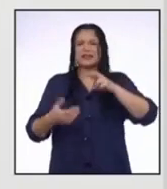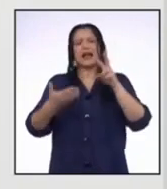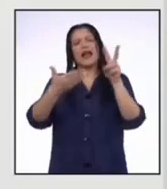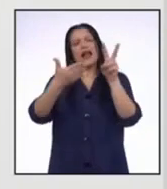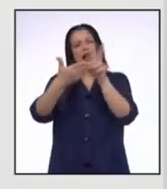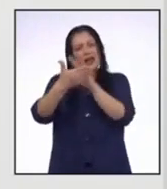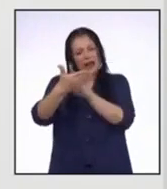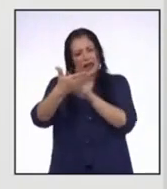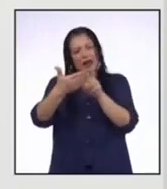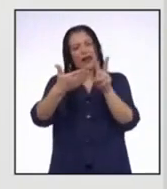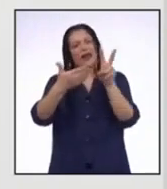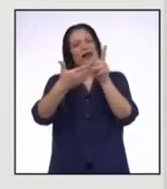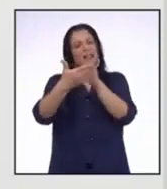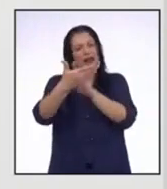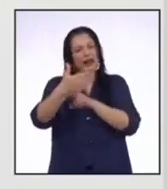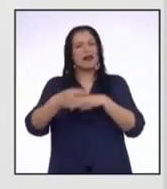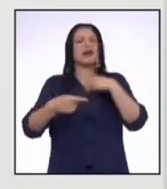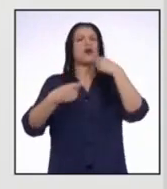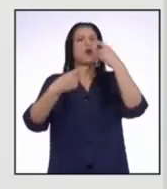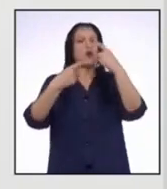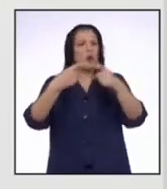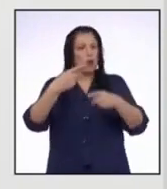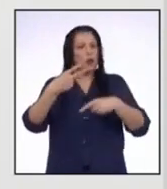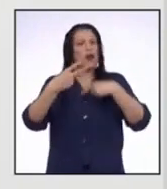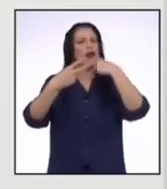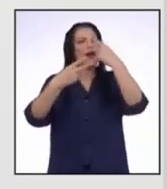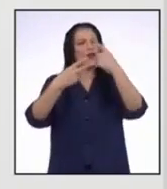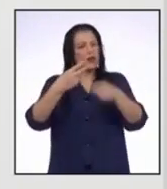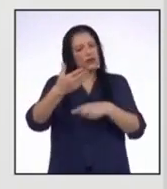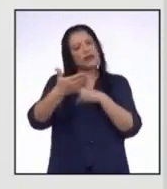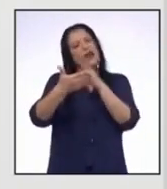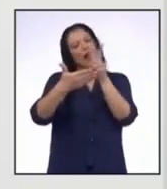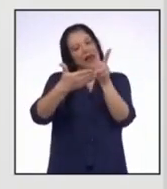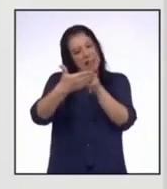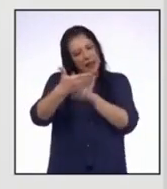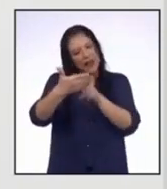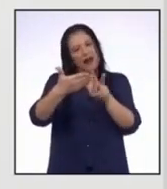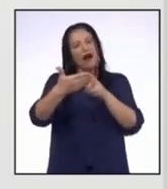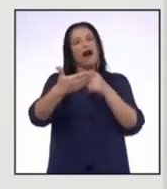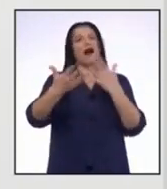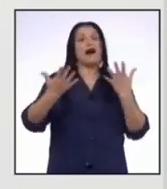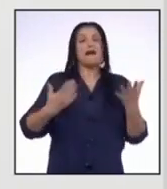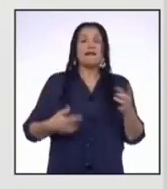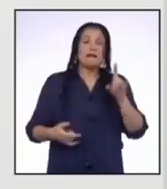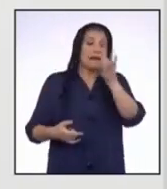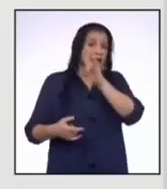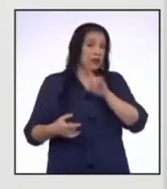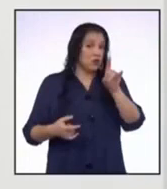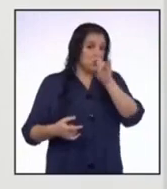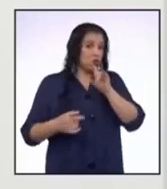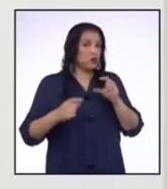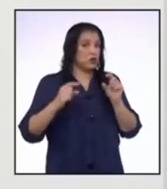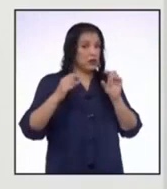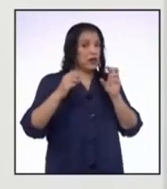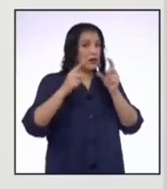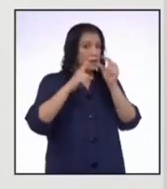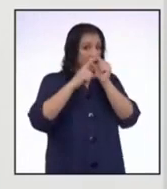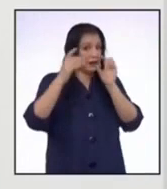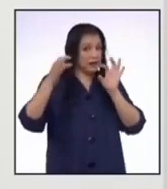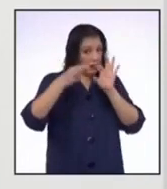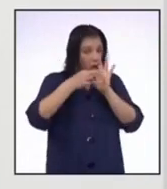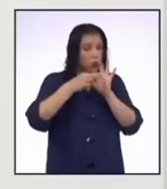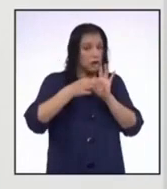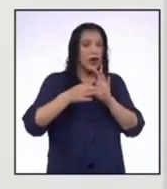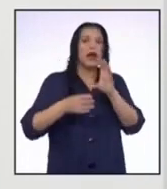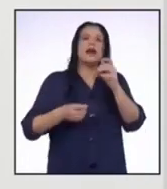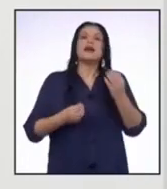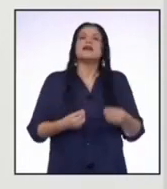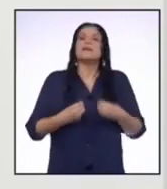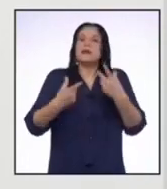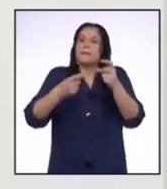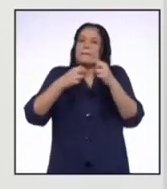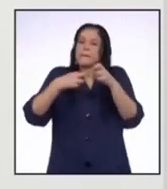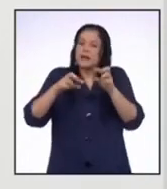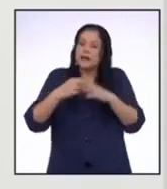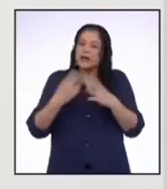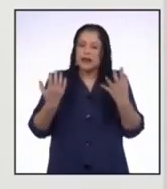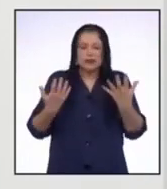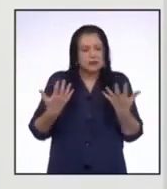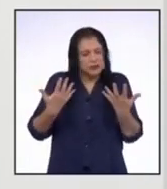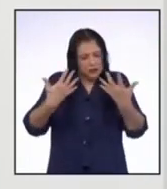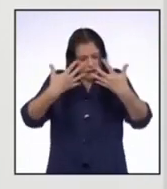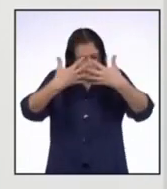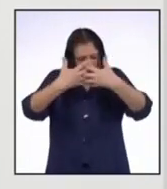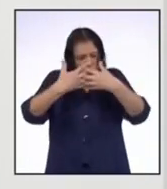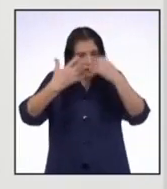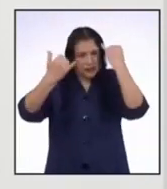con detenimiento varias veces. El uso de conectores te brinda la facilidad de cohesionar mejor